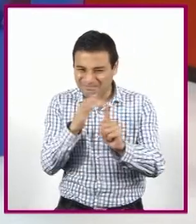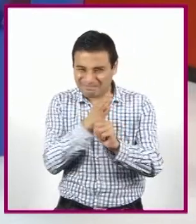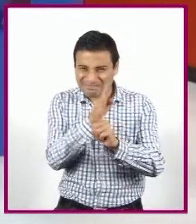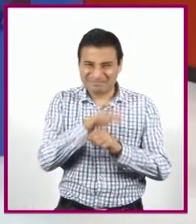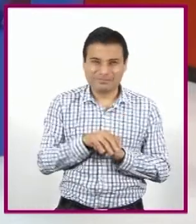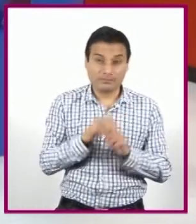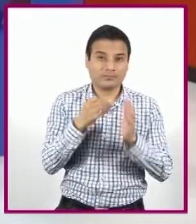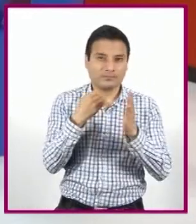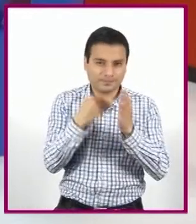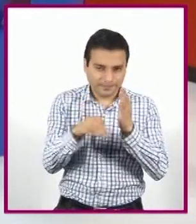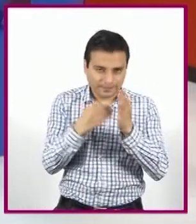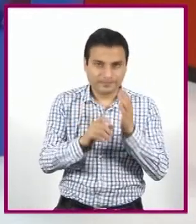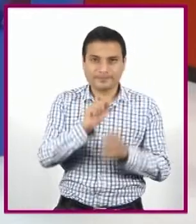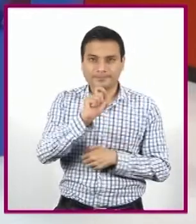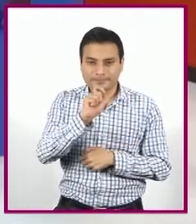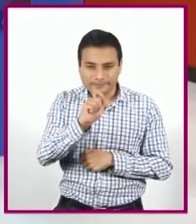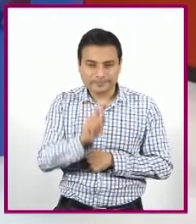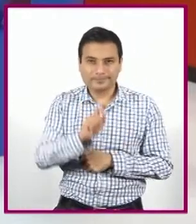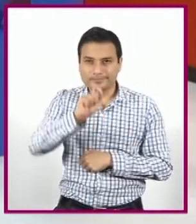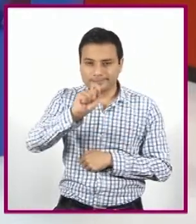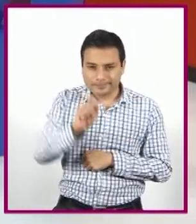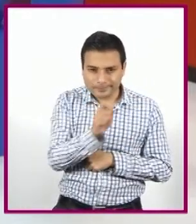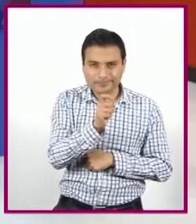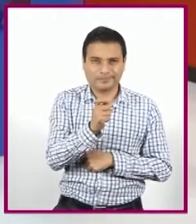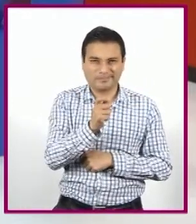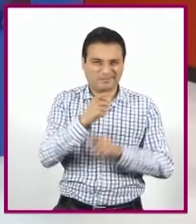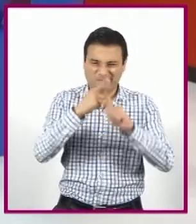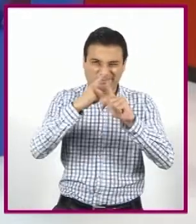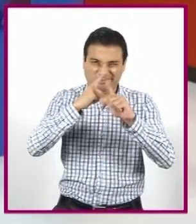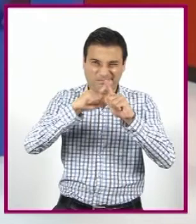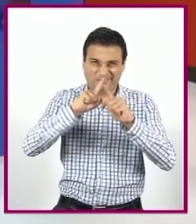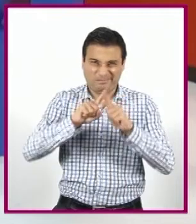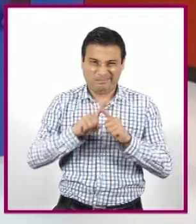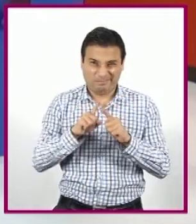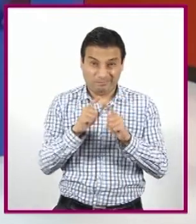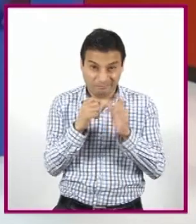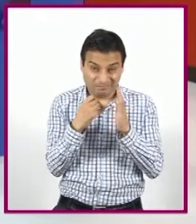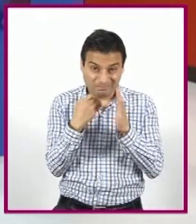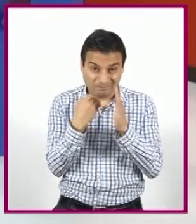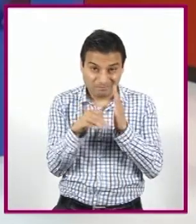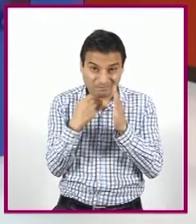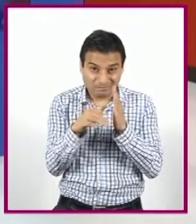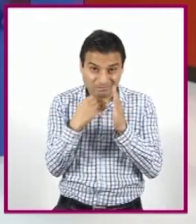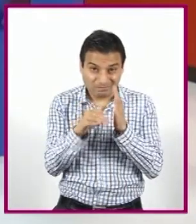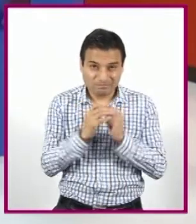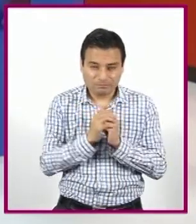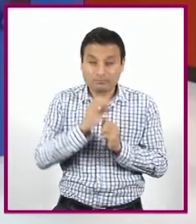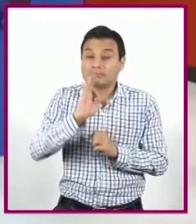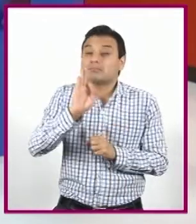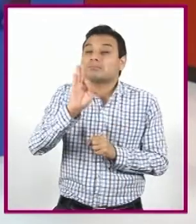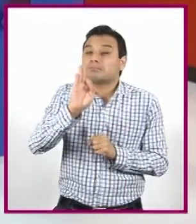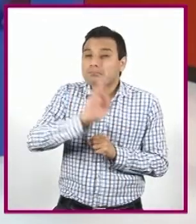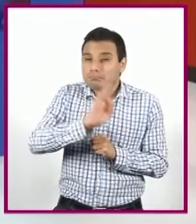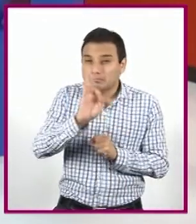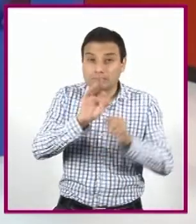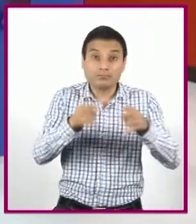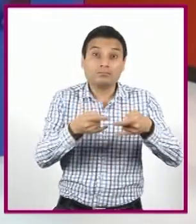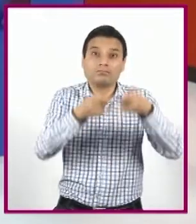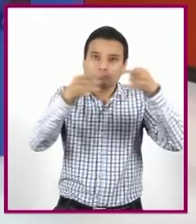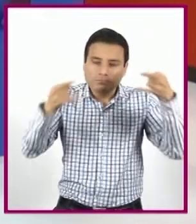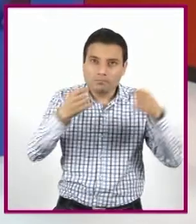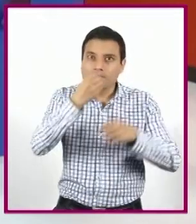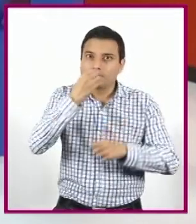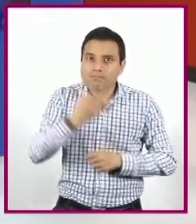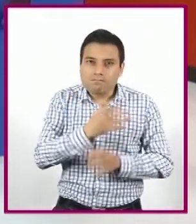uso correcto de la ortografía, el espacio y otros elementos que lo componen, aunque narre la historia más original